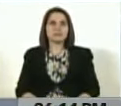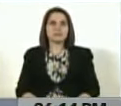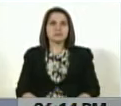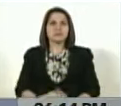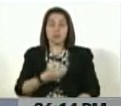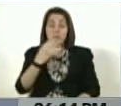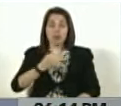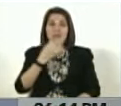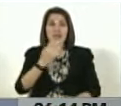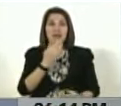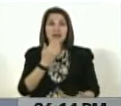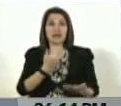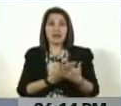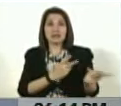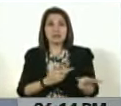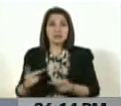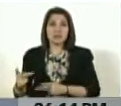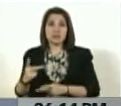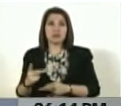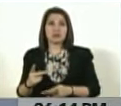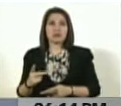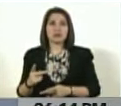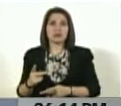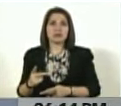Buenas tardes por la invitación. Mi nombre es Alexis.